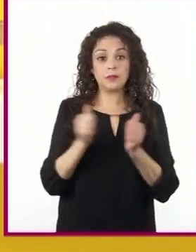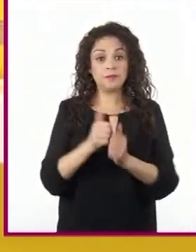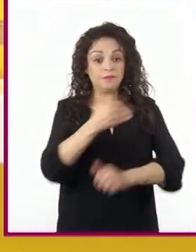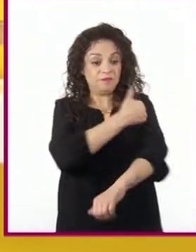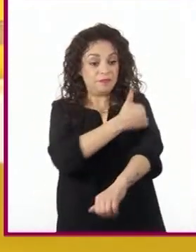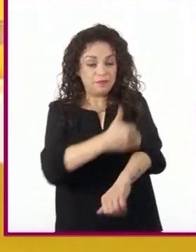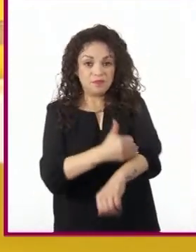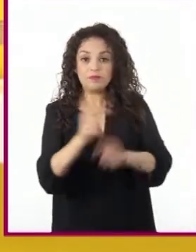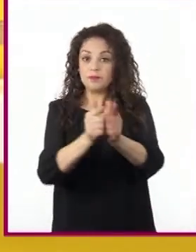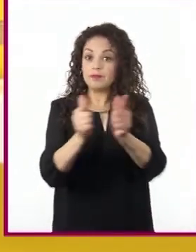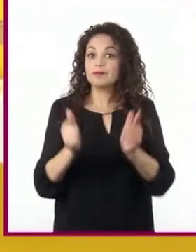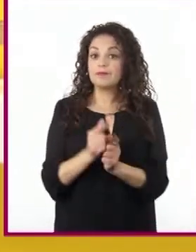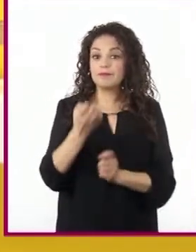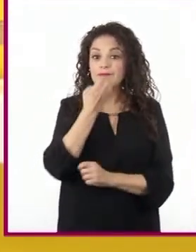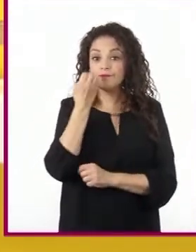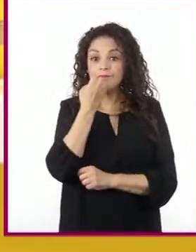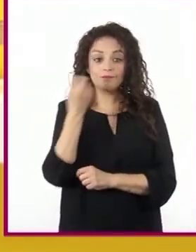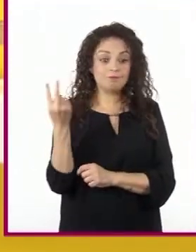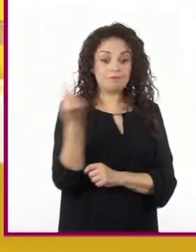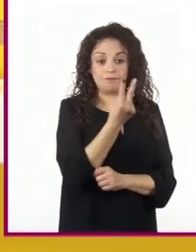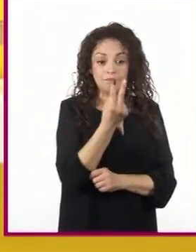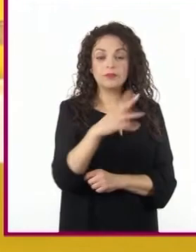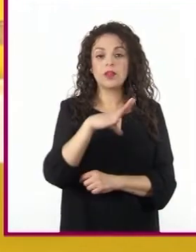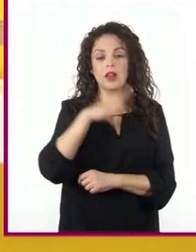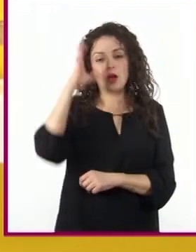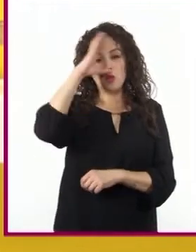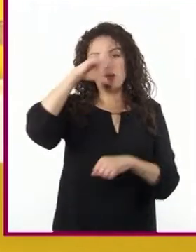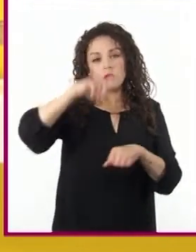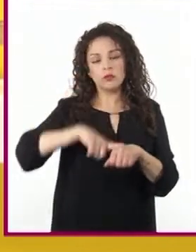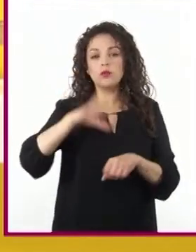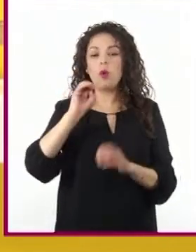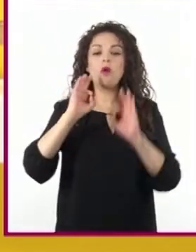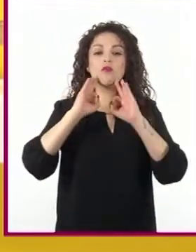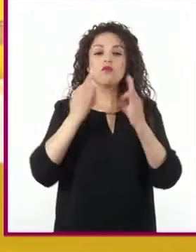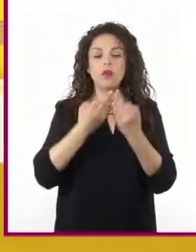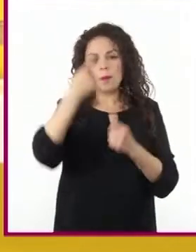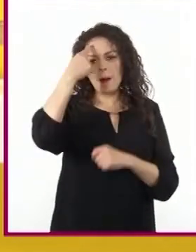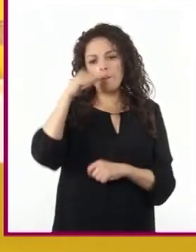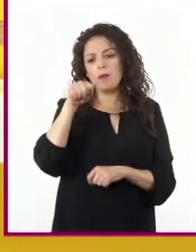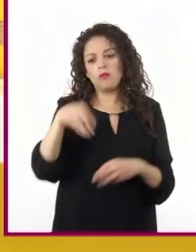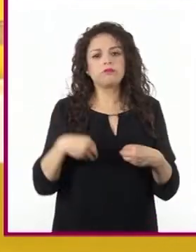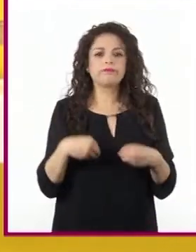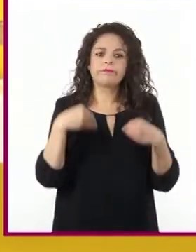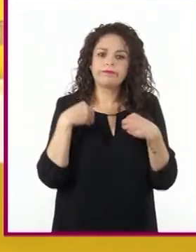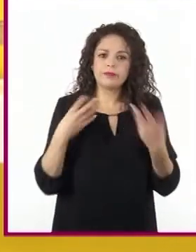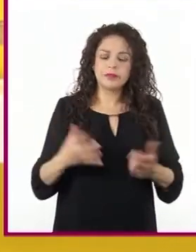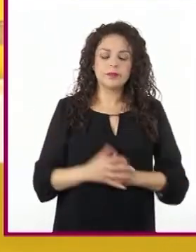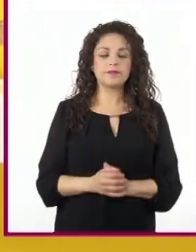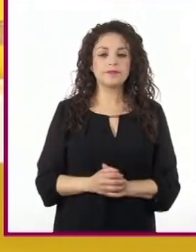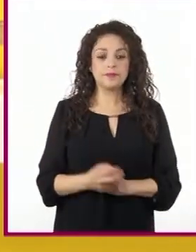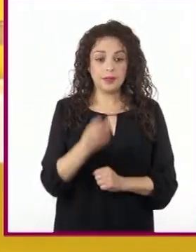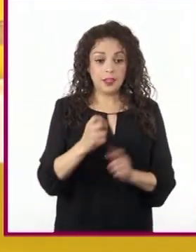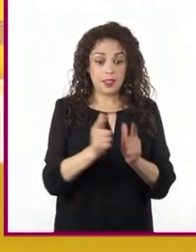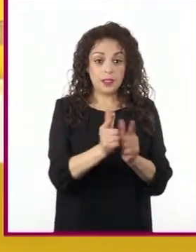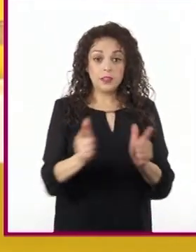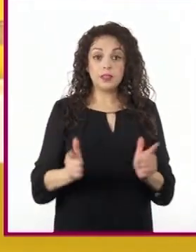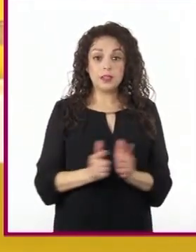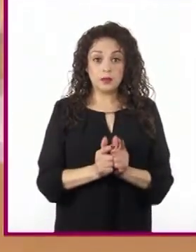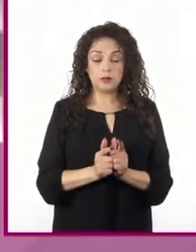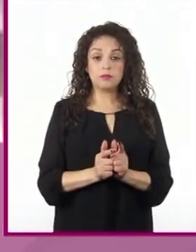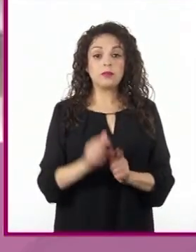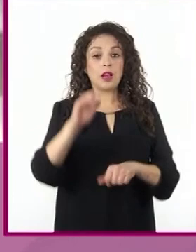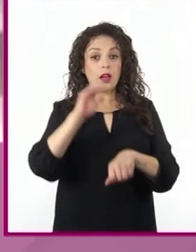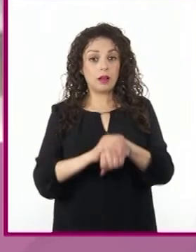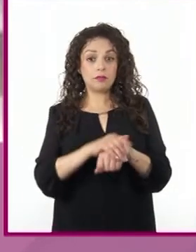grupo de la escuela, generamos una cultura o manera de vivir. El grupo de pertenencia de las y los